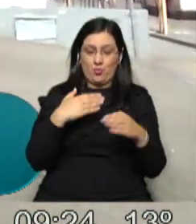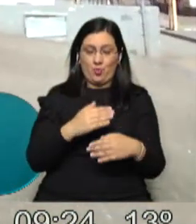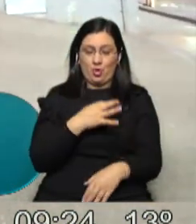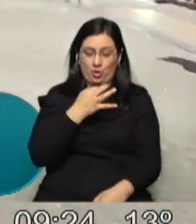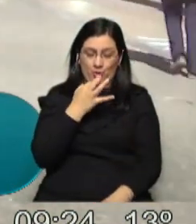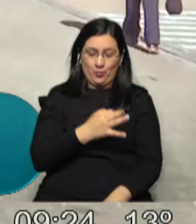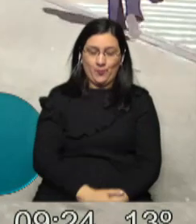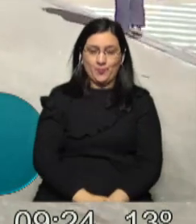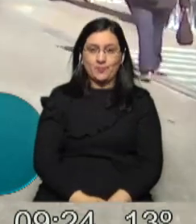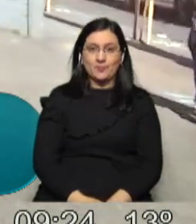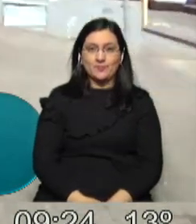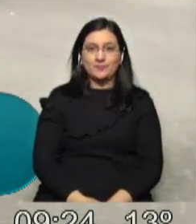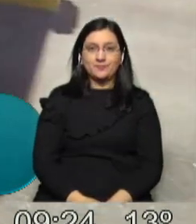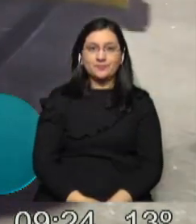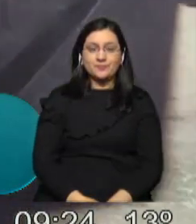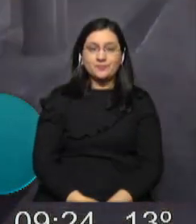declaración.